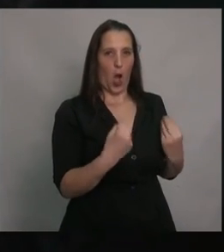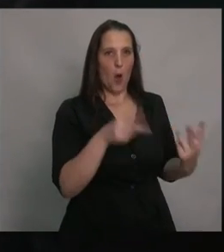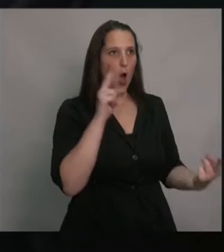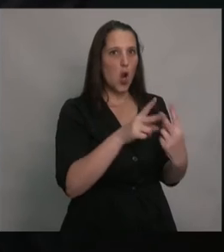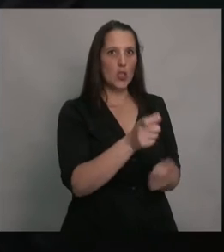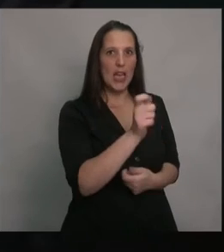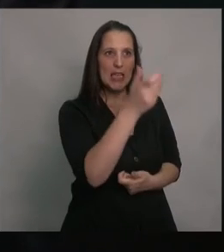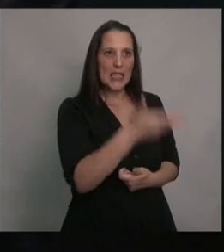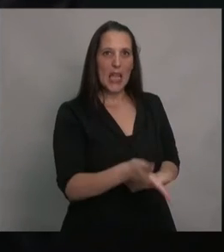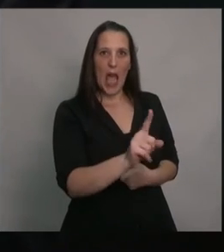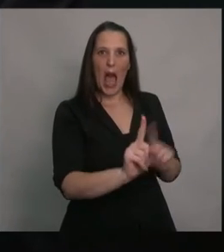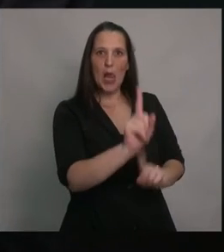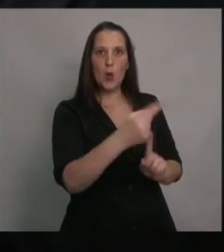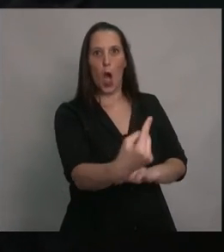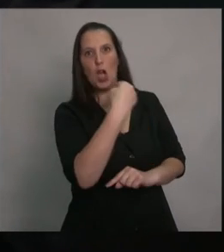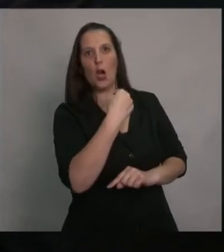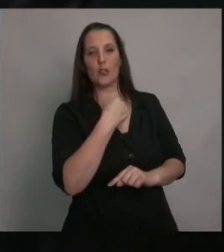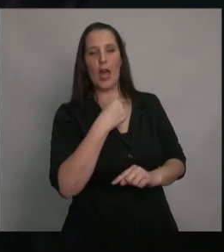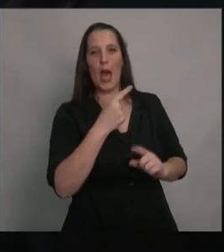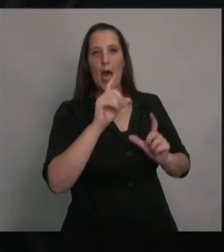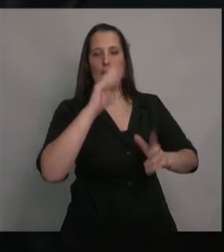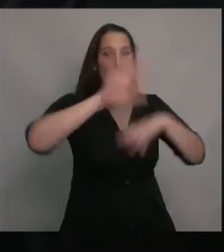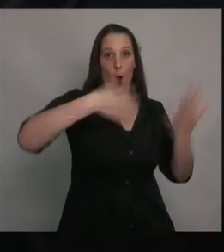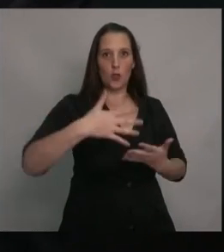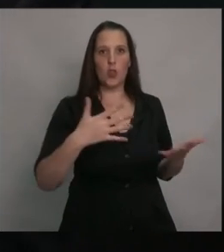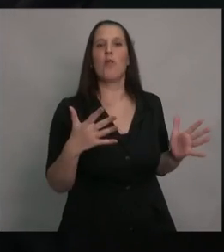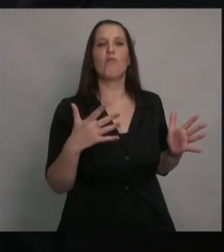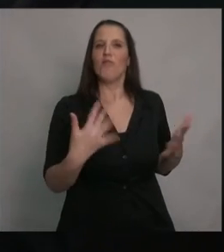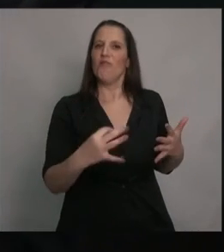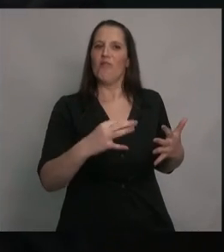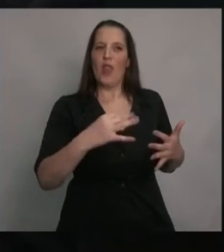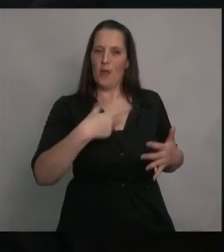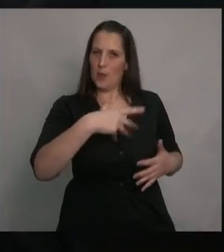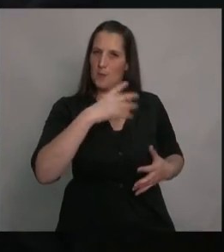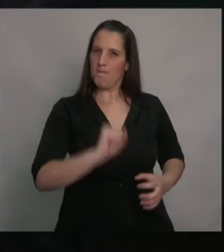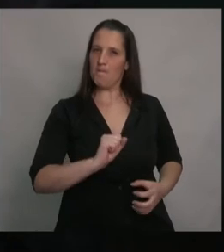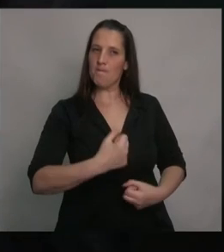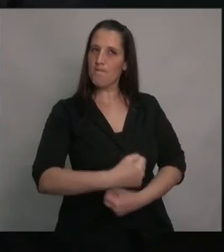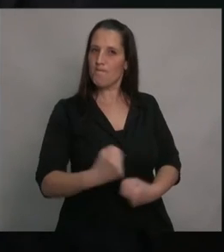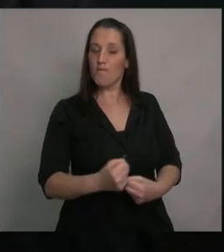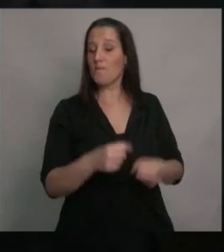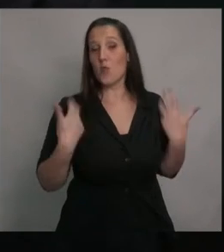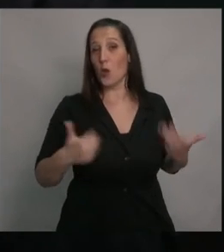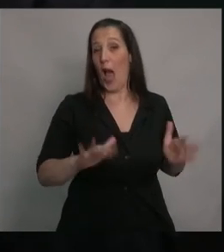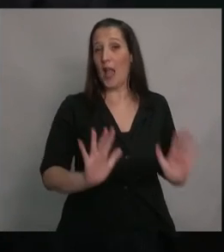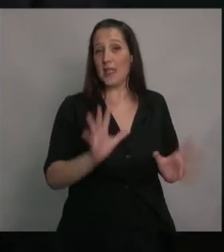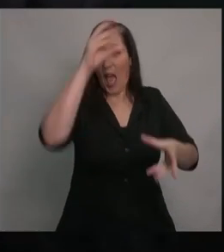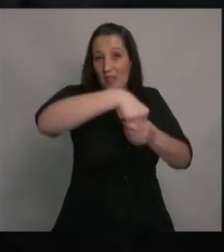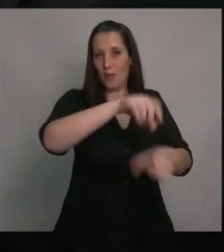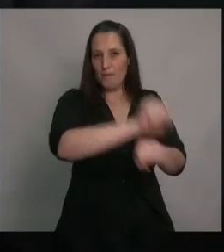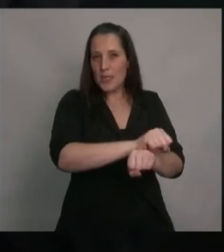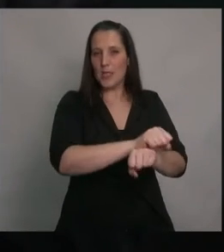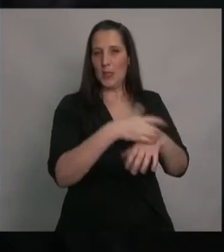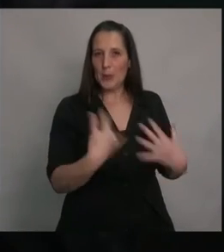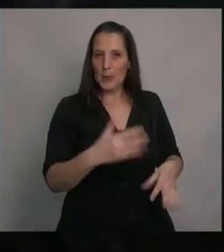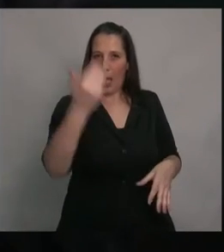prisión algún contrarrevolucionario y, bueno, íbamos a tener que fajarnos. Eso es normal en una prisión. Y tenemos